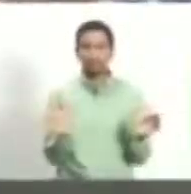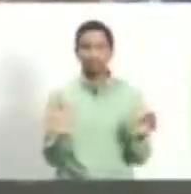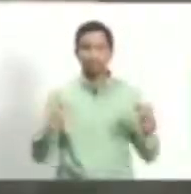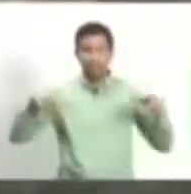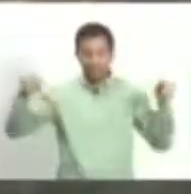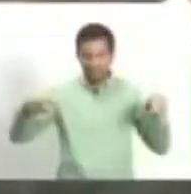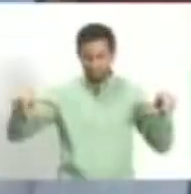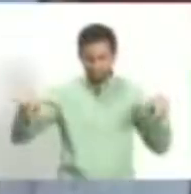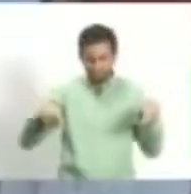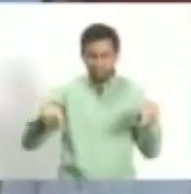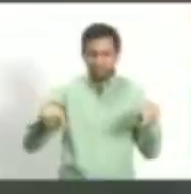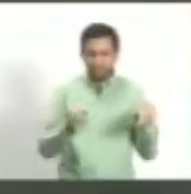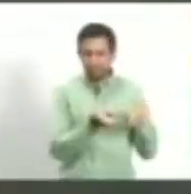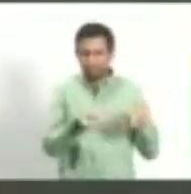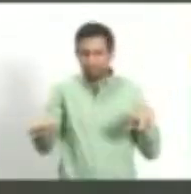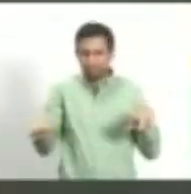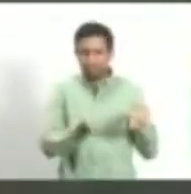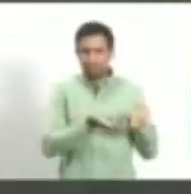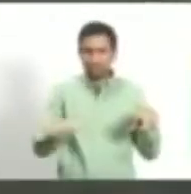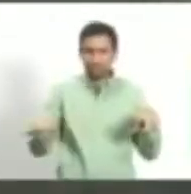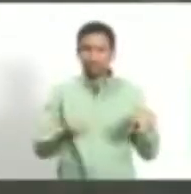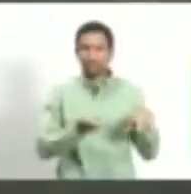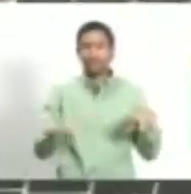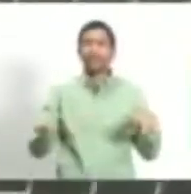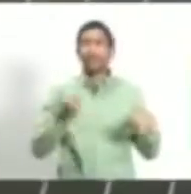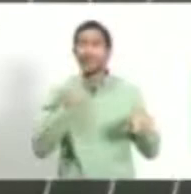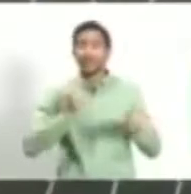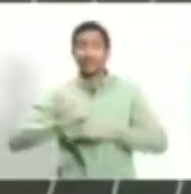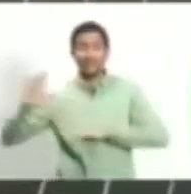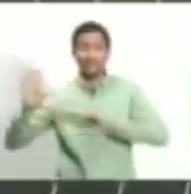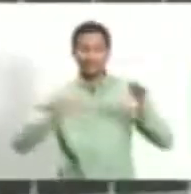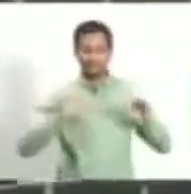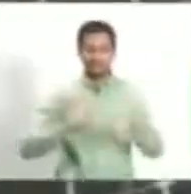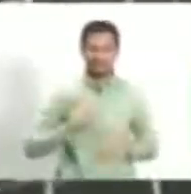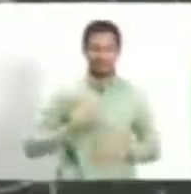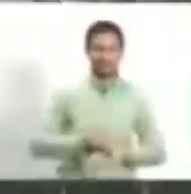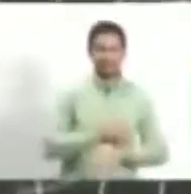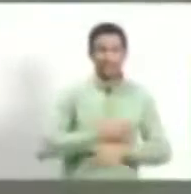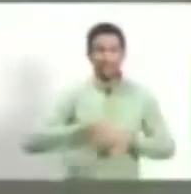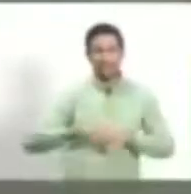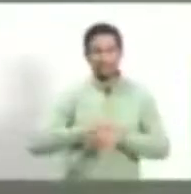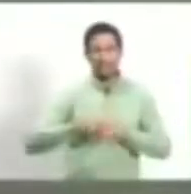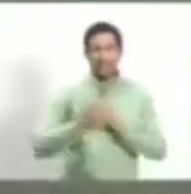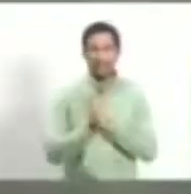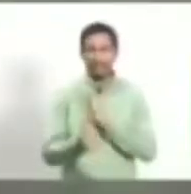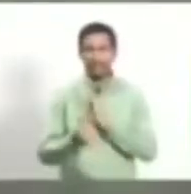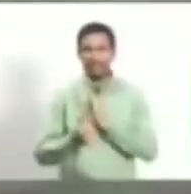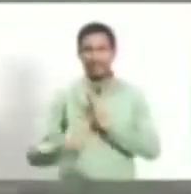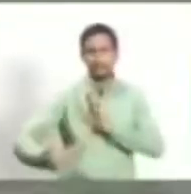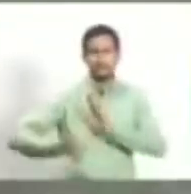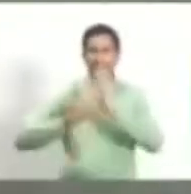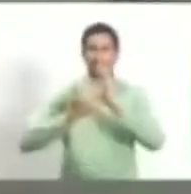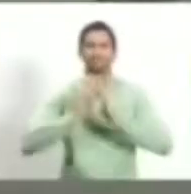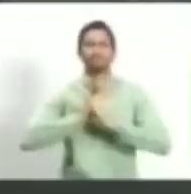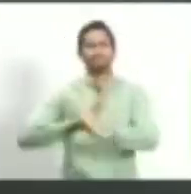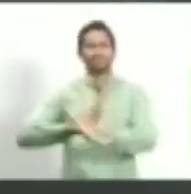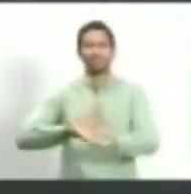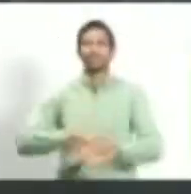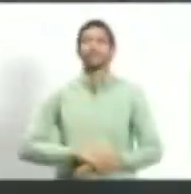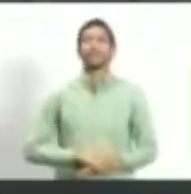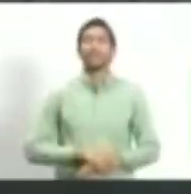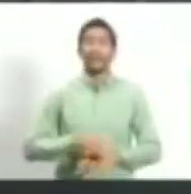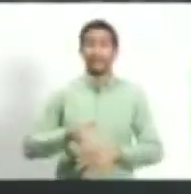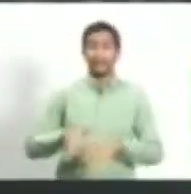frente a frente relativamente cerca, donde los guardametas utilizarán sus habilidades para evitar ser vulnerados. Este evento es